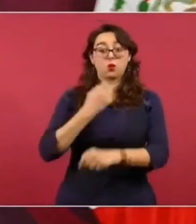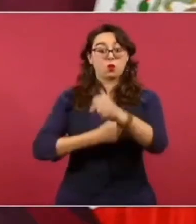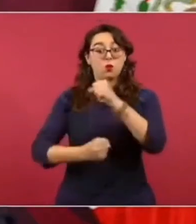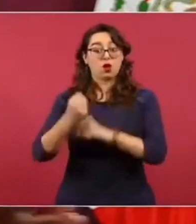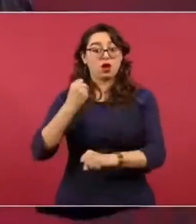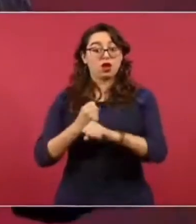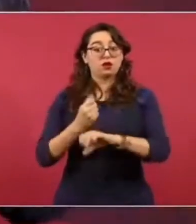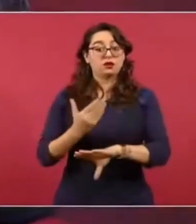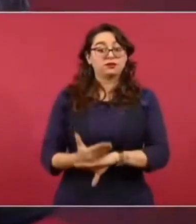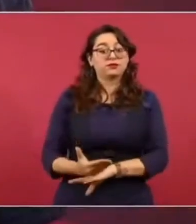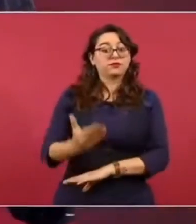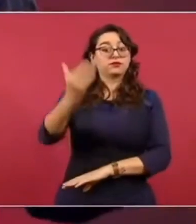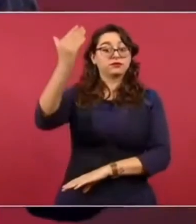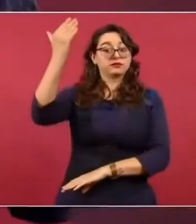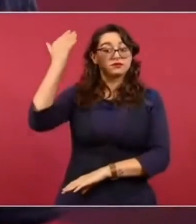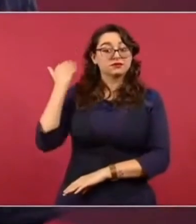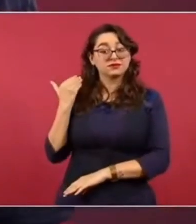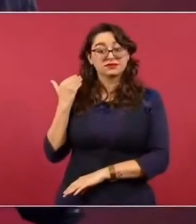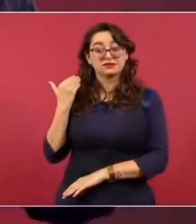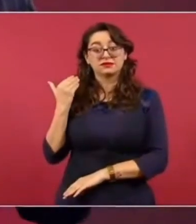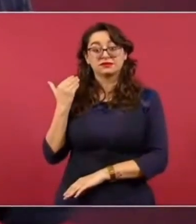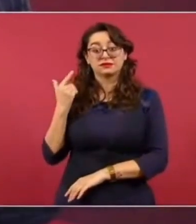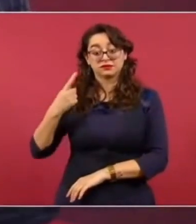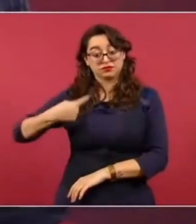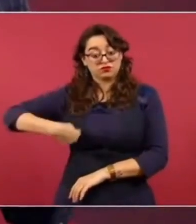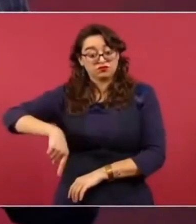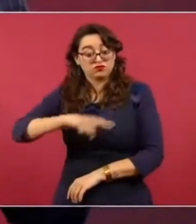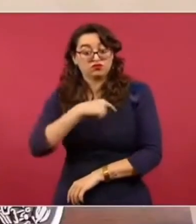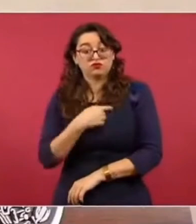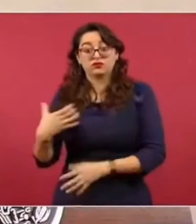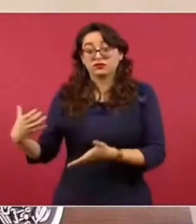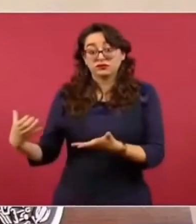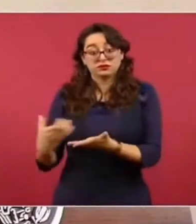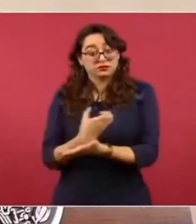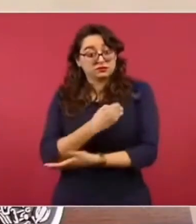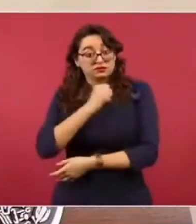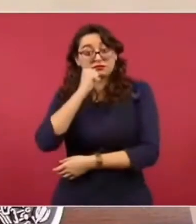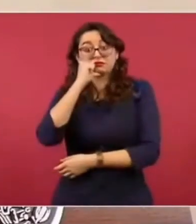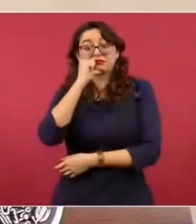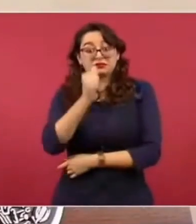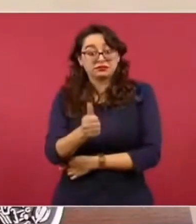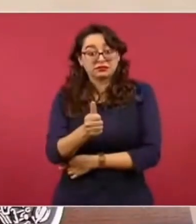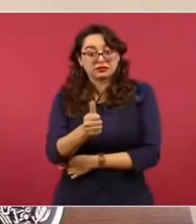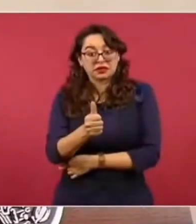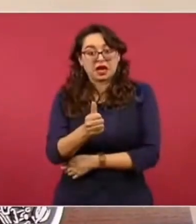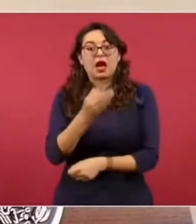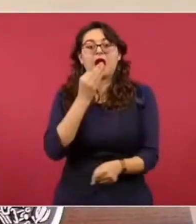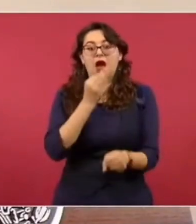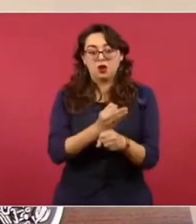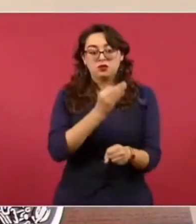se hubiese acabado la Comisión Federal en este sexenio.